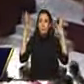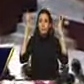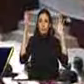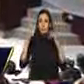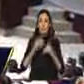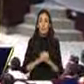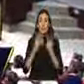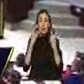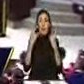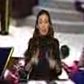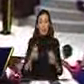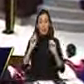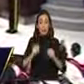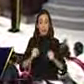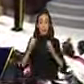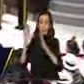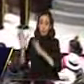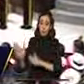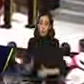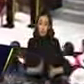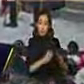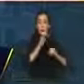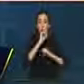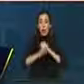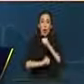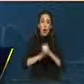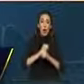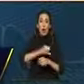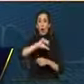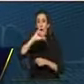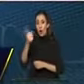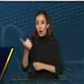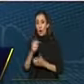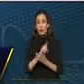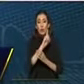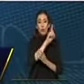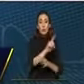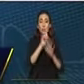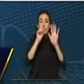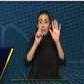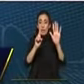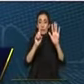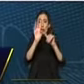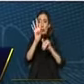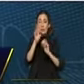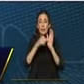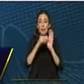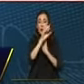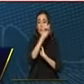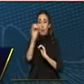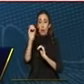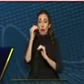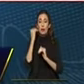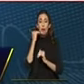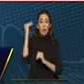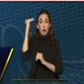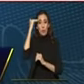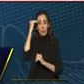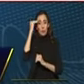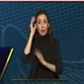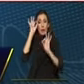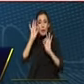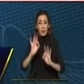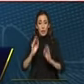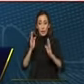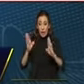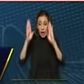Y que serán, en el transcurso del año, otros 164.000 adultos mayores en condición de